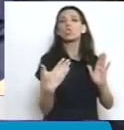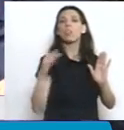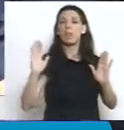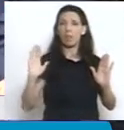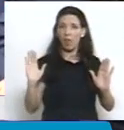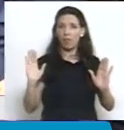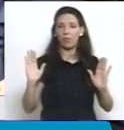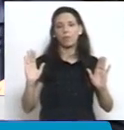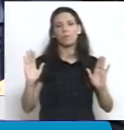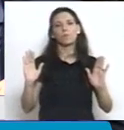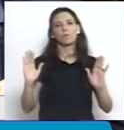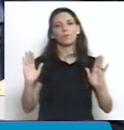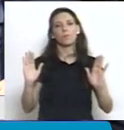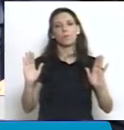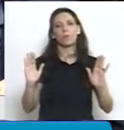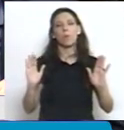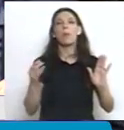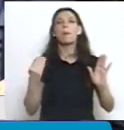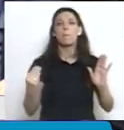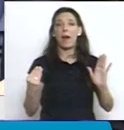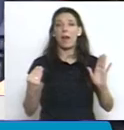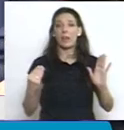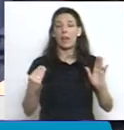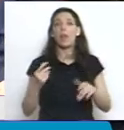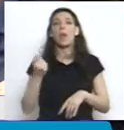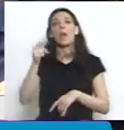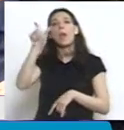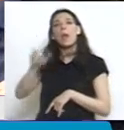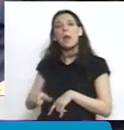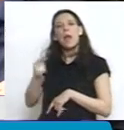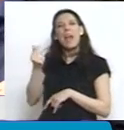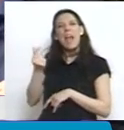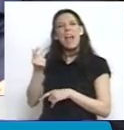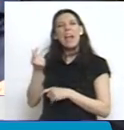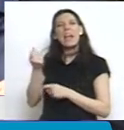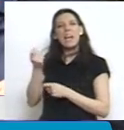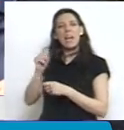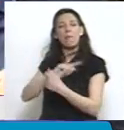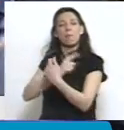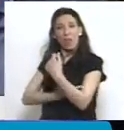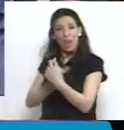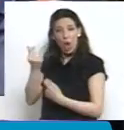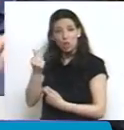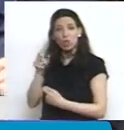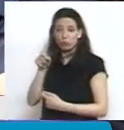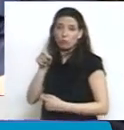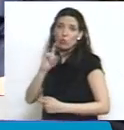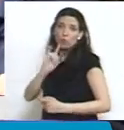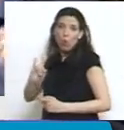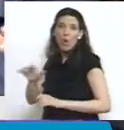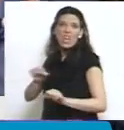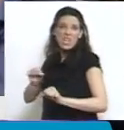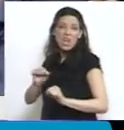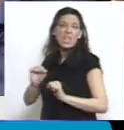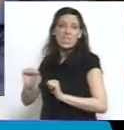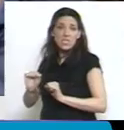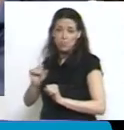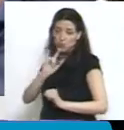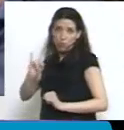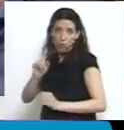que sean los capitalistas los que paguen la crisis y no los trabajadores. Ya vimos cómo en el 2014